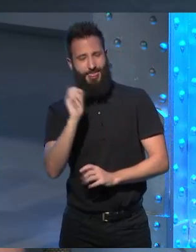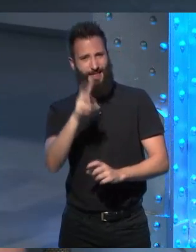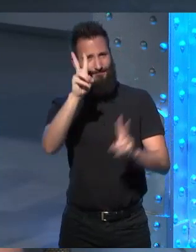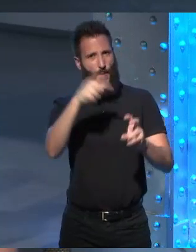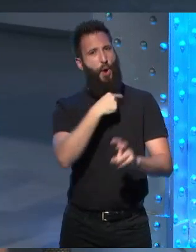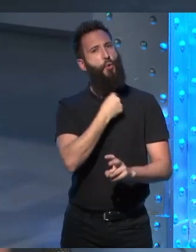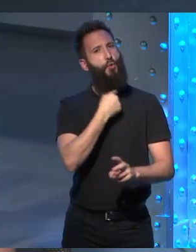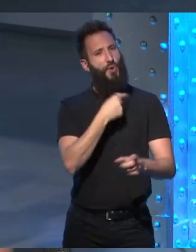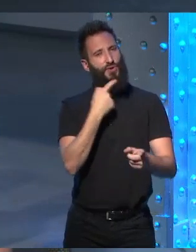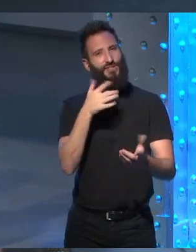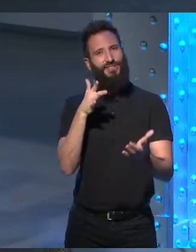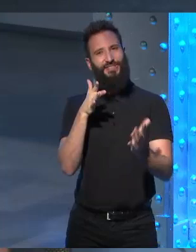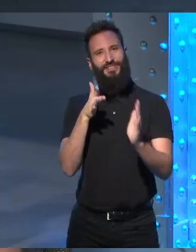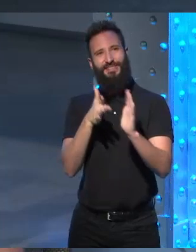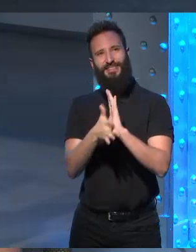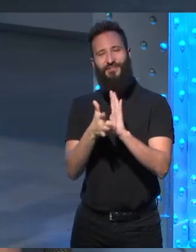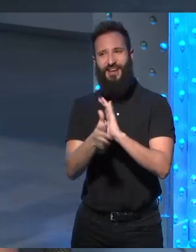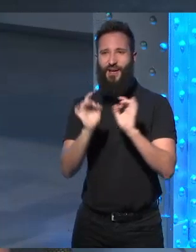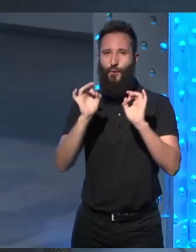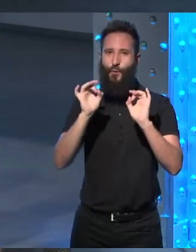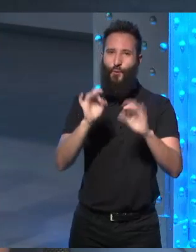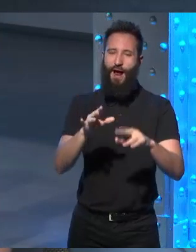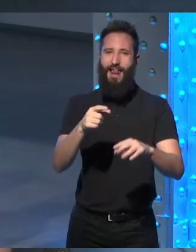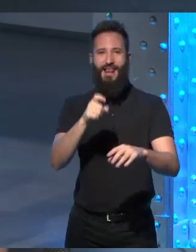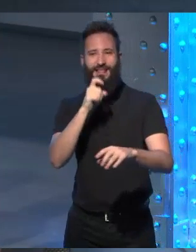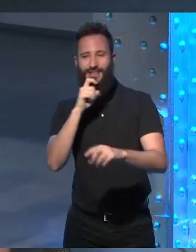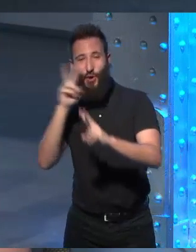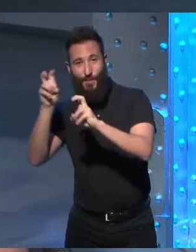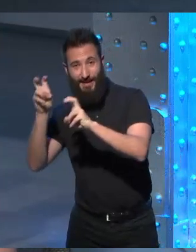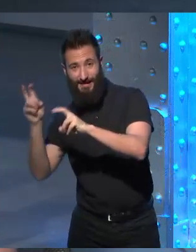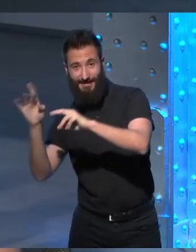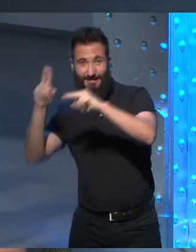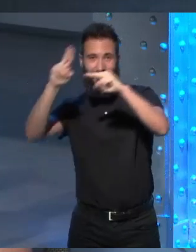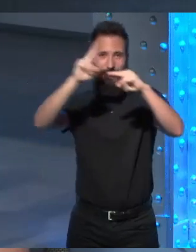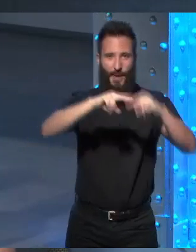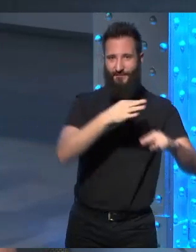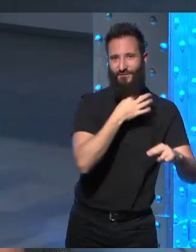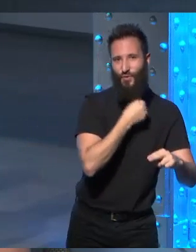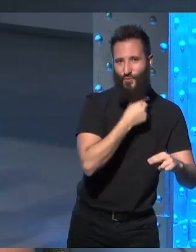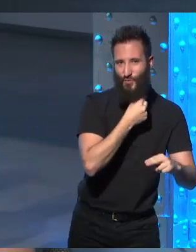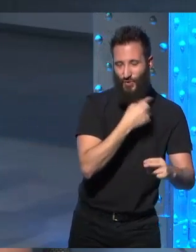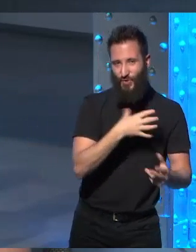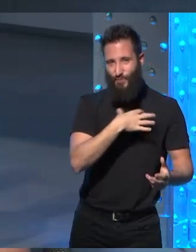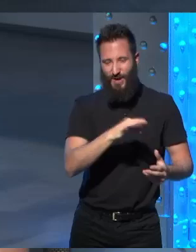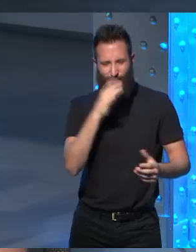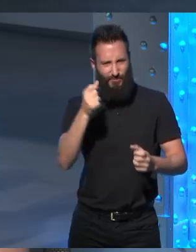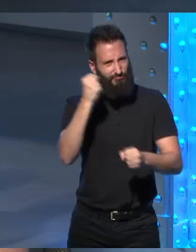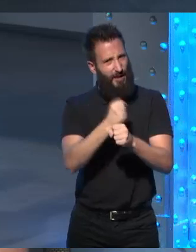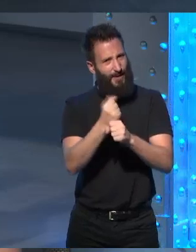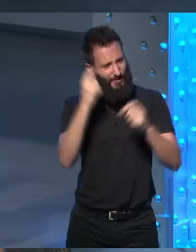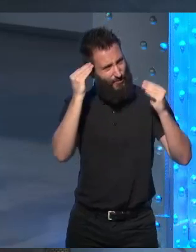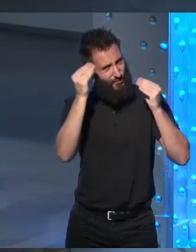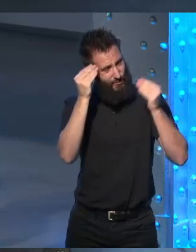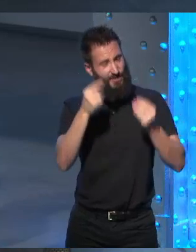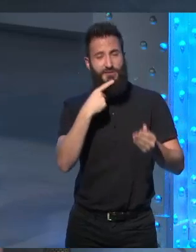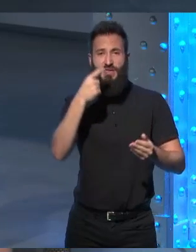es un atenuante de esta complejidad y de este calado, ¿no?, que pueda tener, o de esta cosa más sesuda,